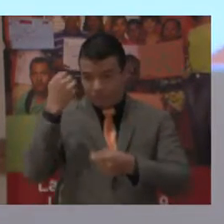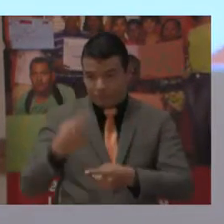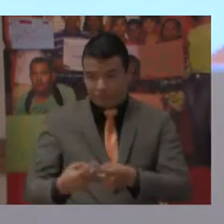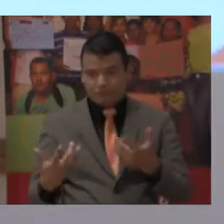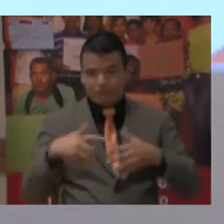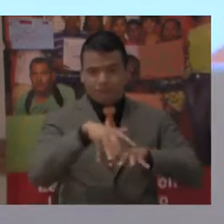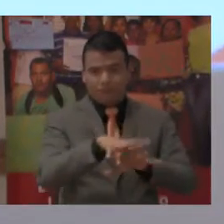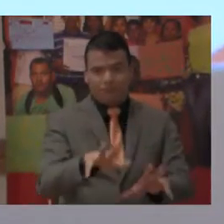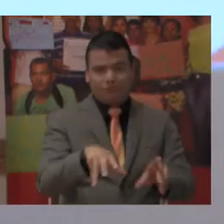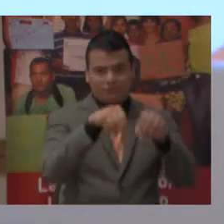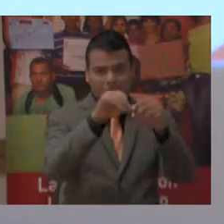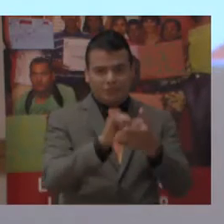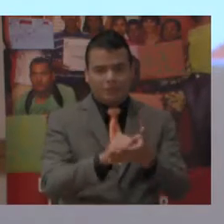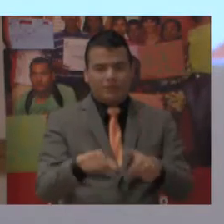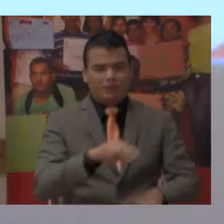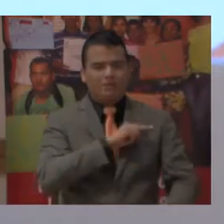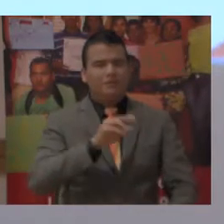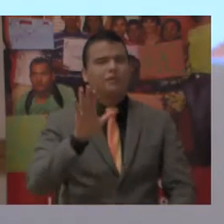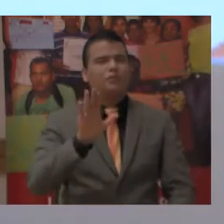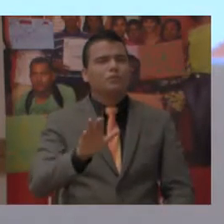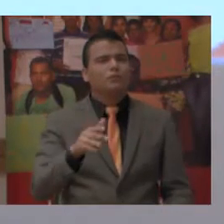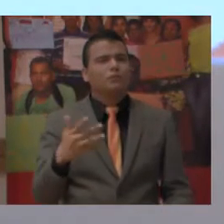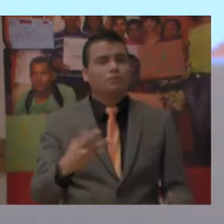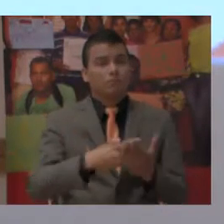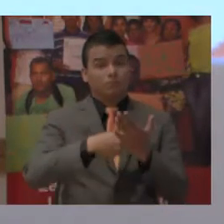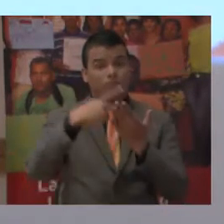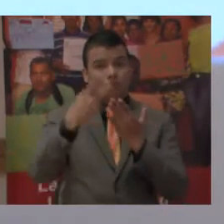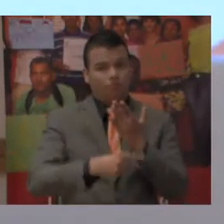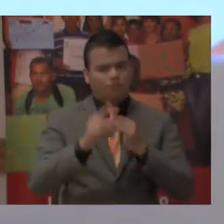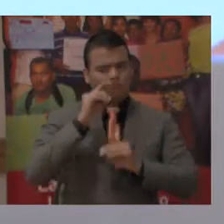El Valle del Cauca ha diseñado un proyecto